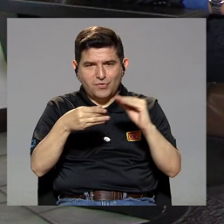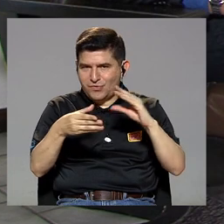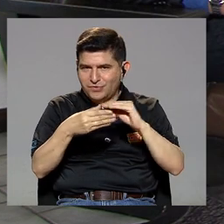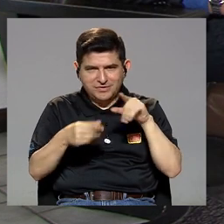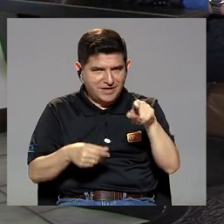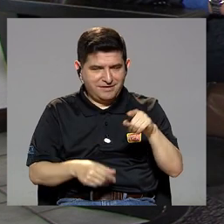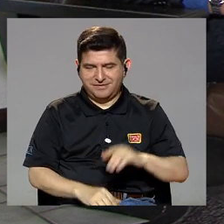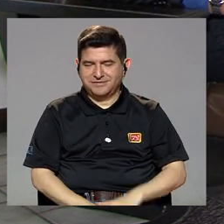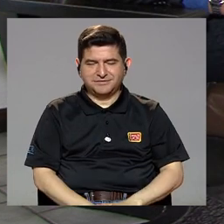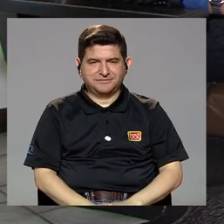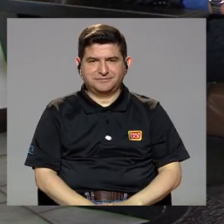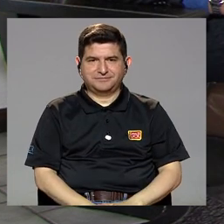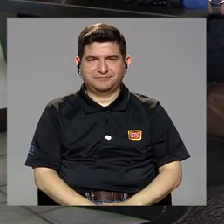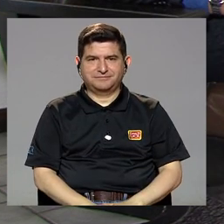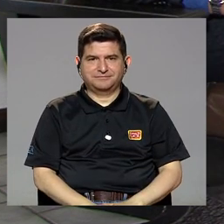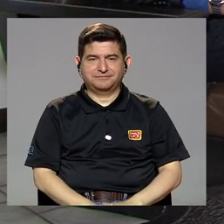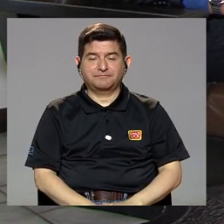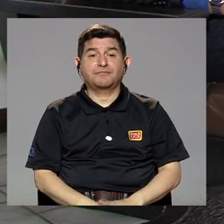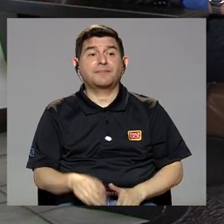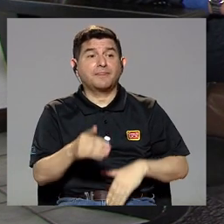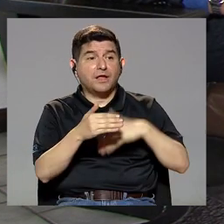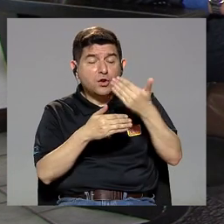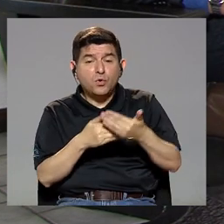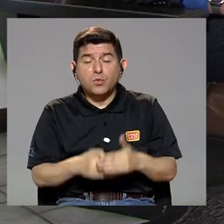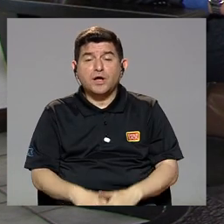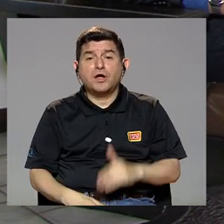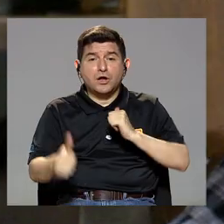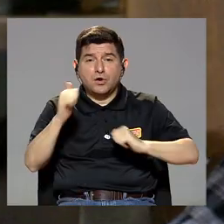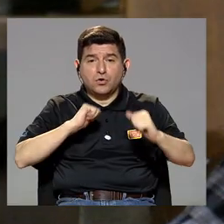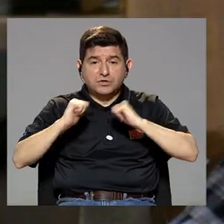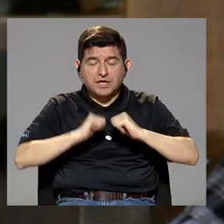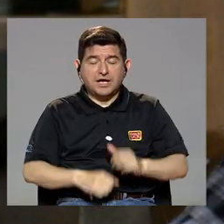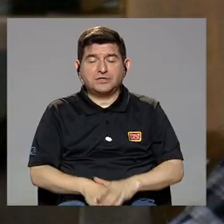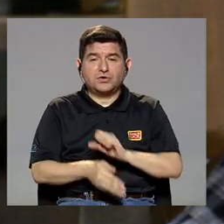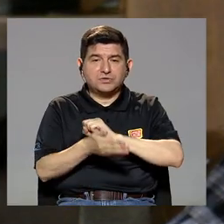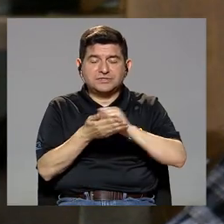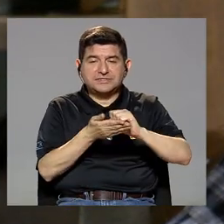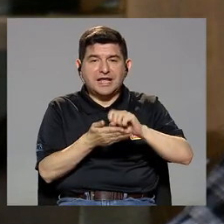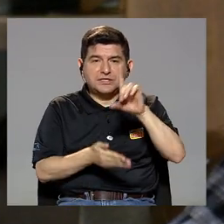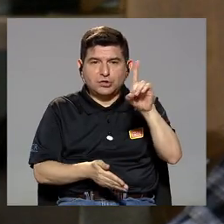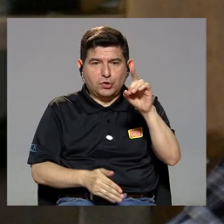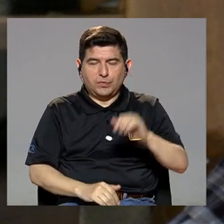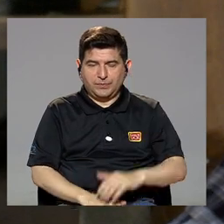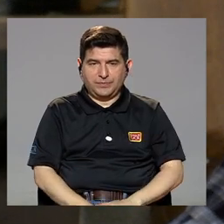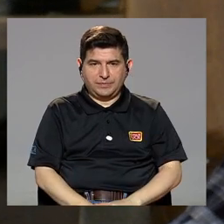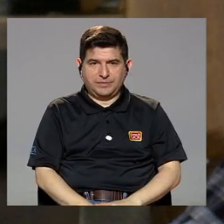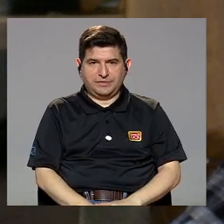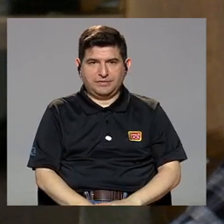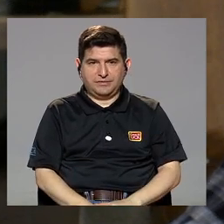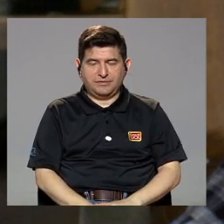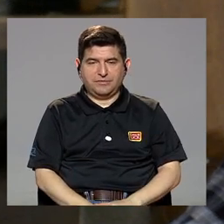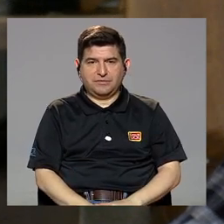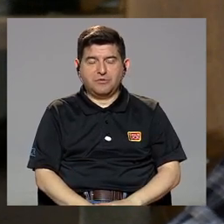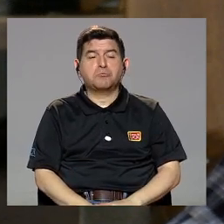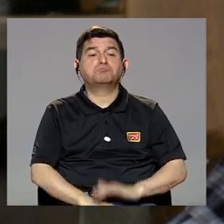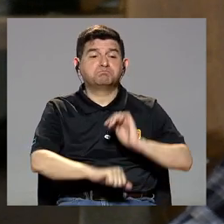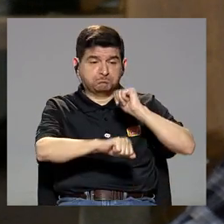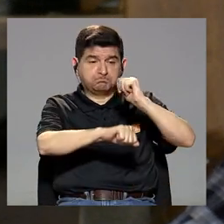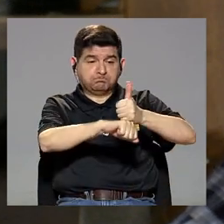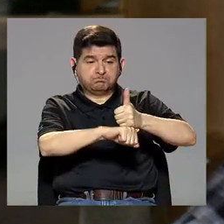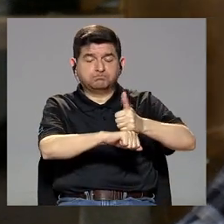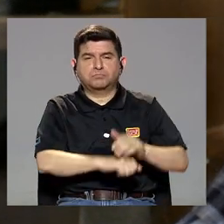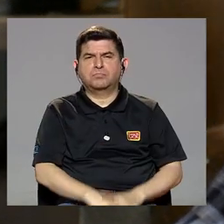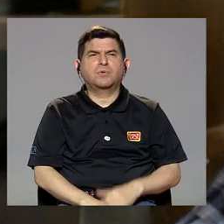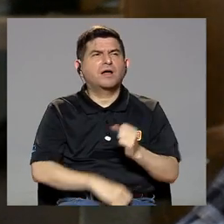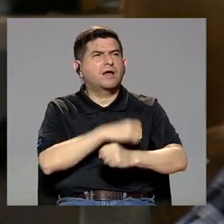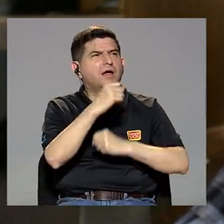cuando luego si eso fuera un teatro santo domingo puso el teatro atómico eso